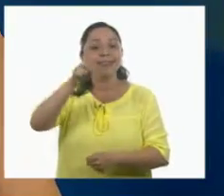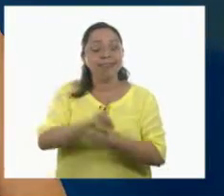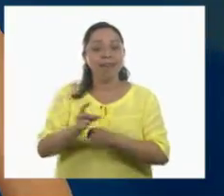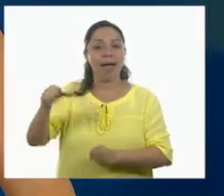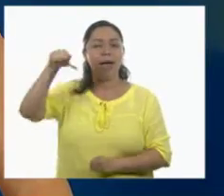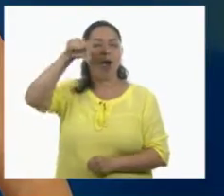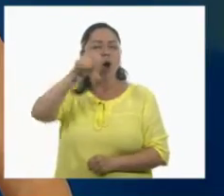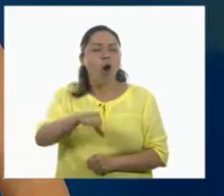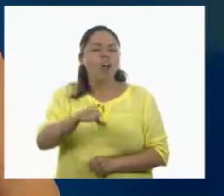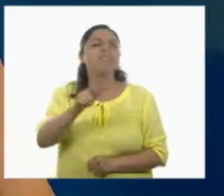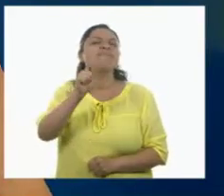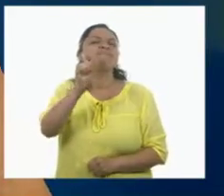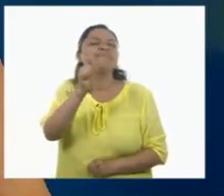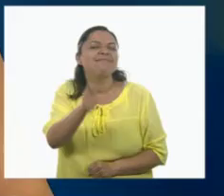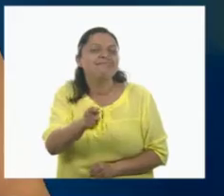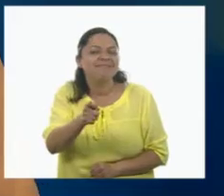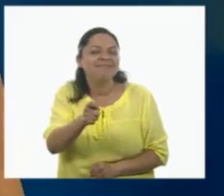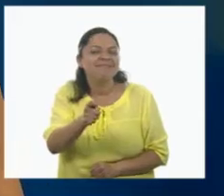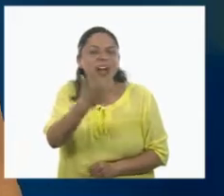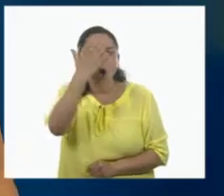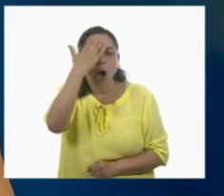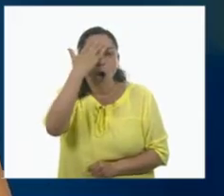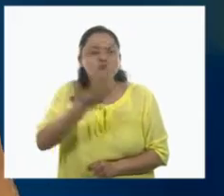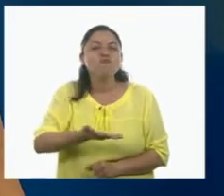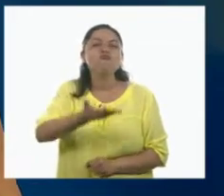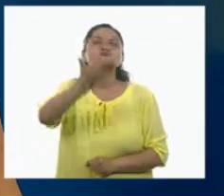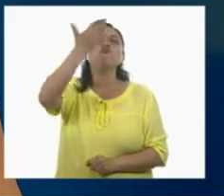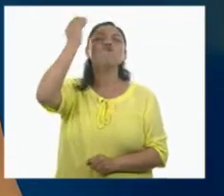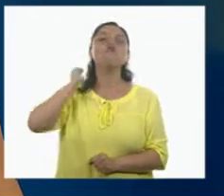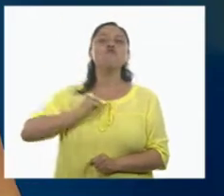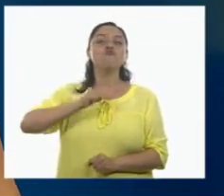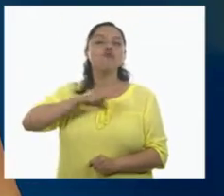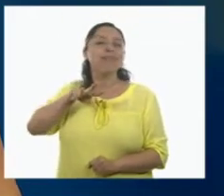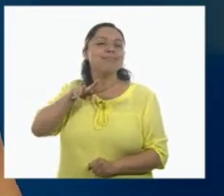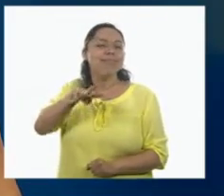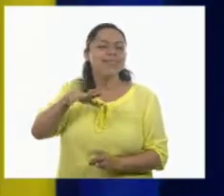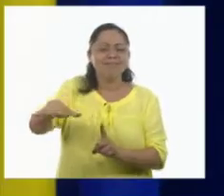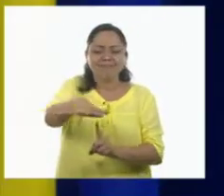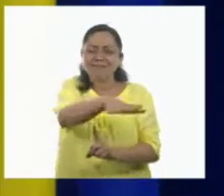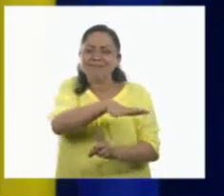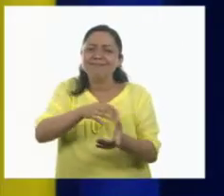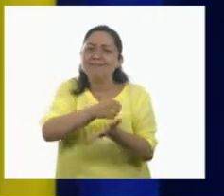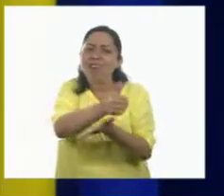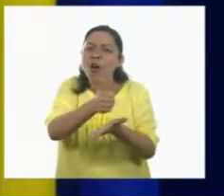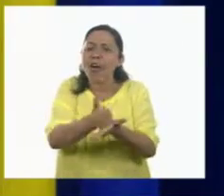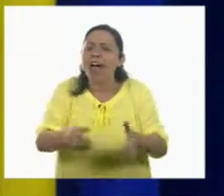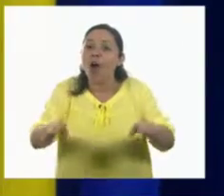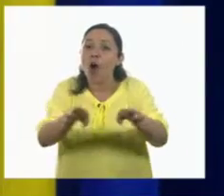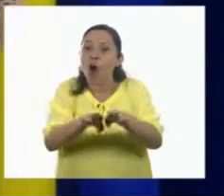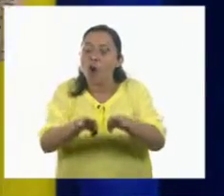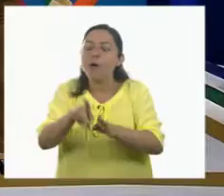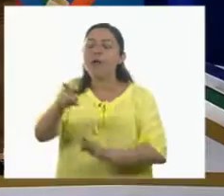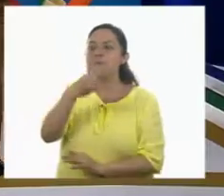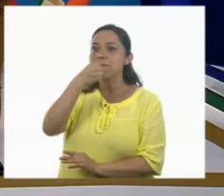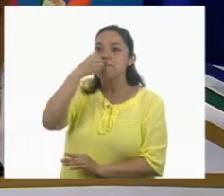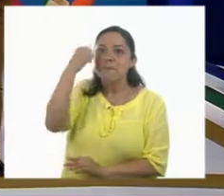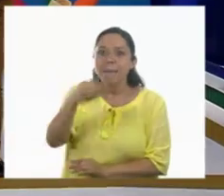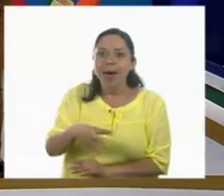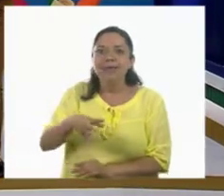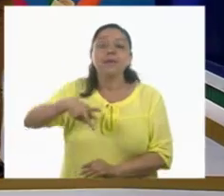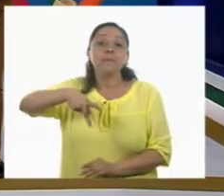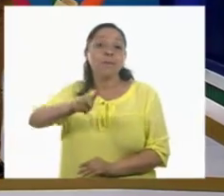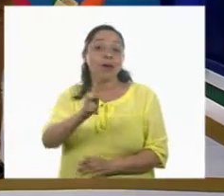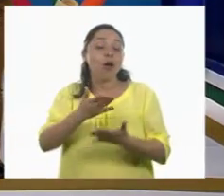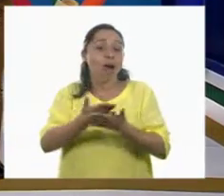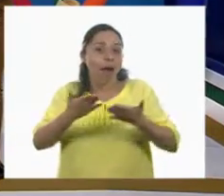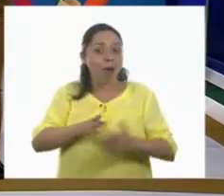a conocer cómo era la vida en la ciudad durante el siglo XIX. Está padrísimo, pero antes vámonos corriendo con